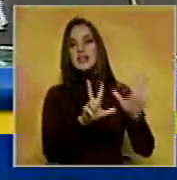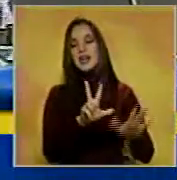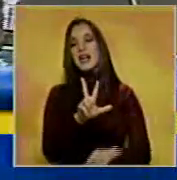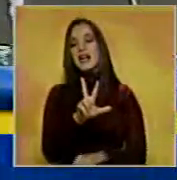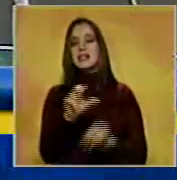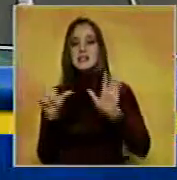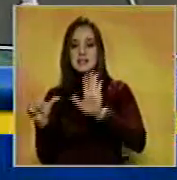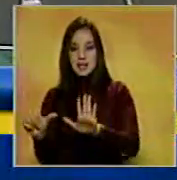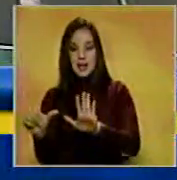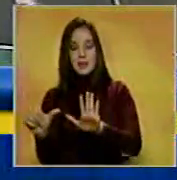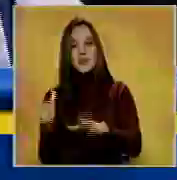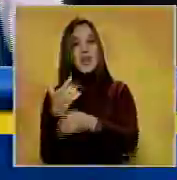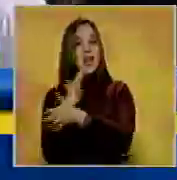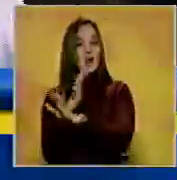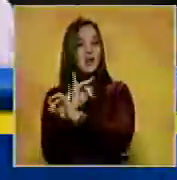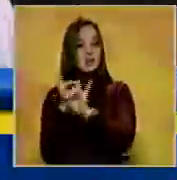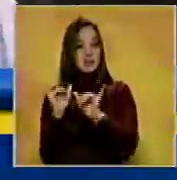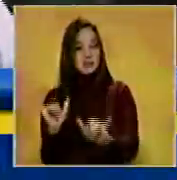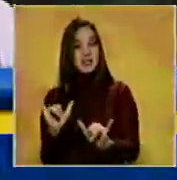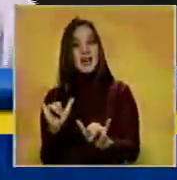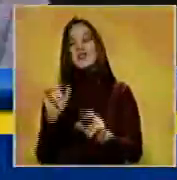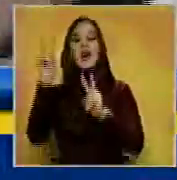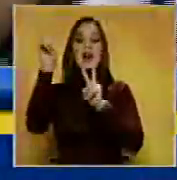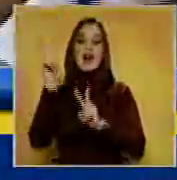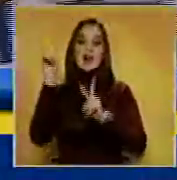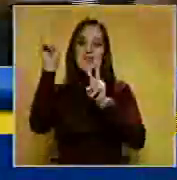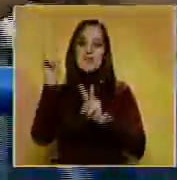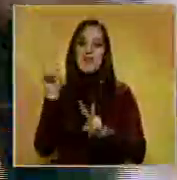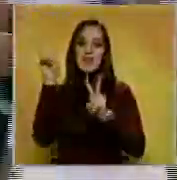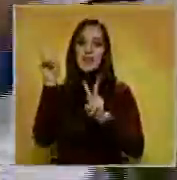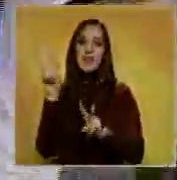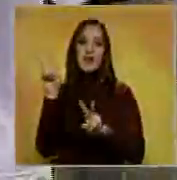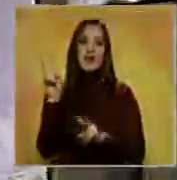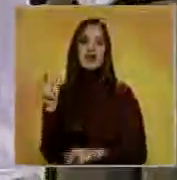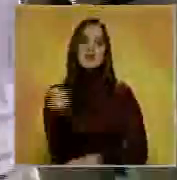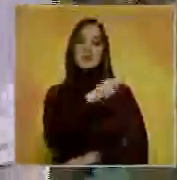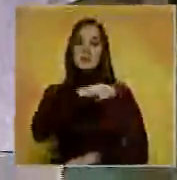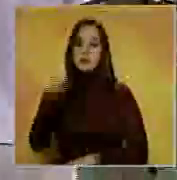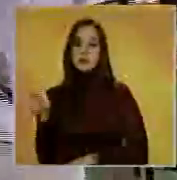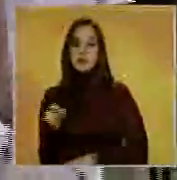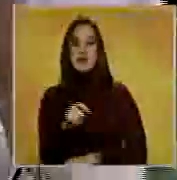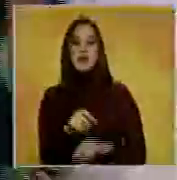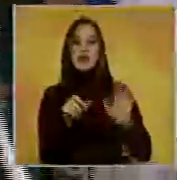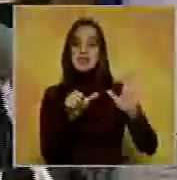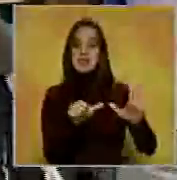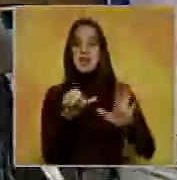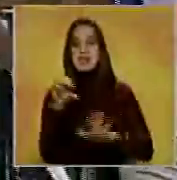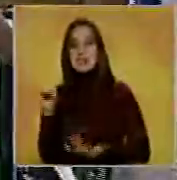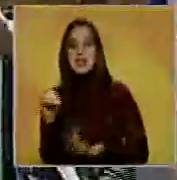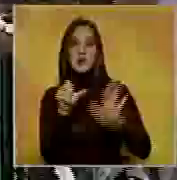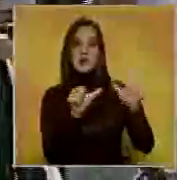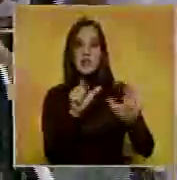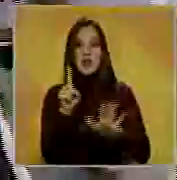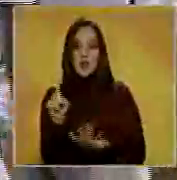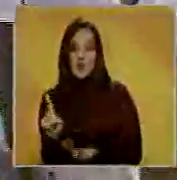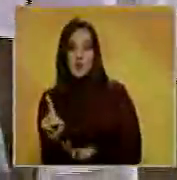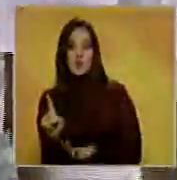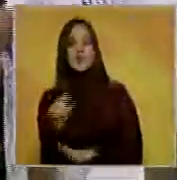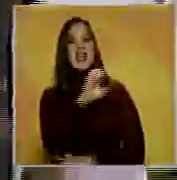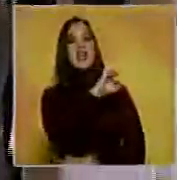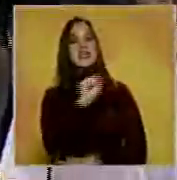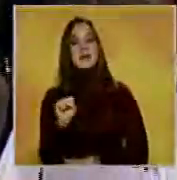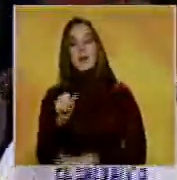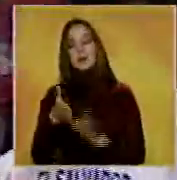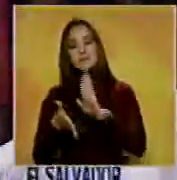el juego decisivo, David Souto terminó llevándose la victoria ante Rafael Arévalo. Ganó 6-0, 6-1 antes de que el tenista de El Salvador